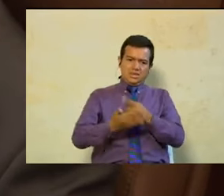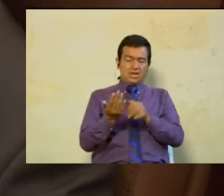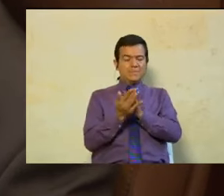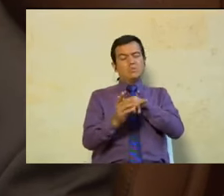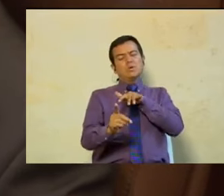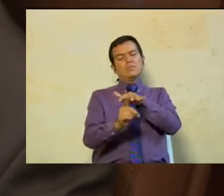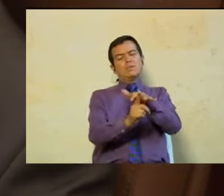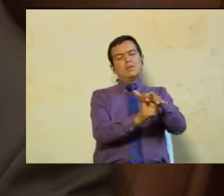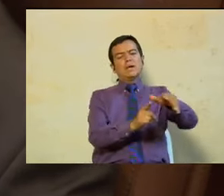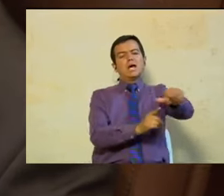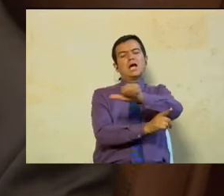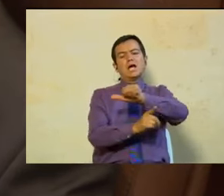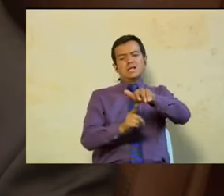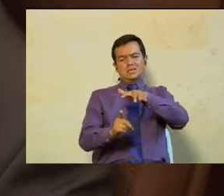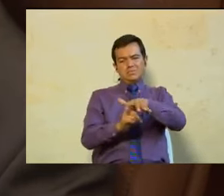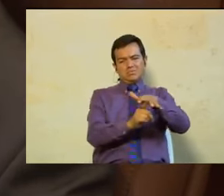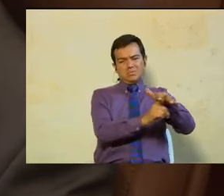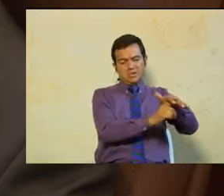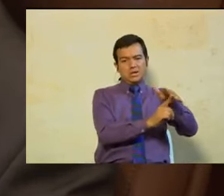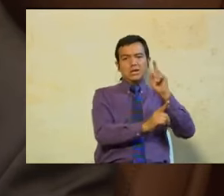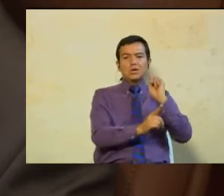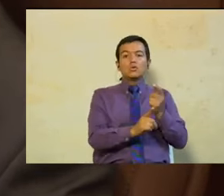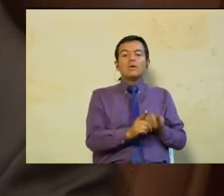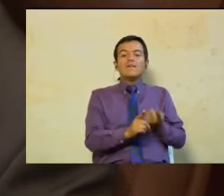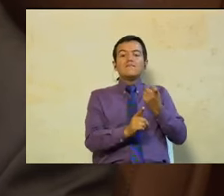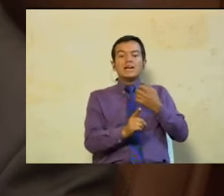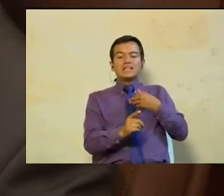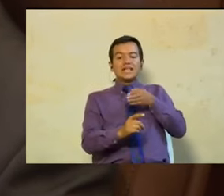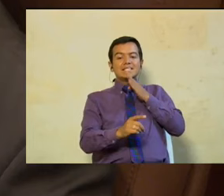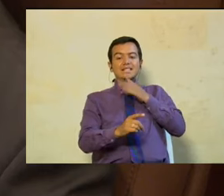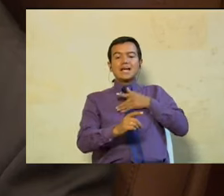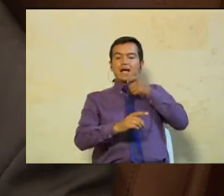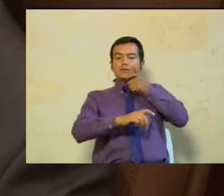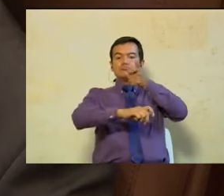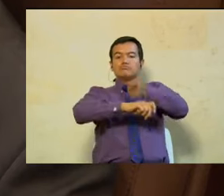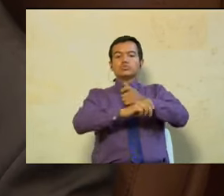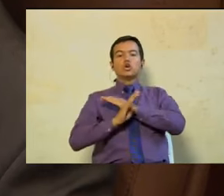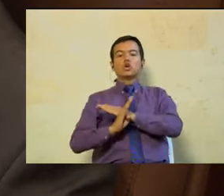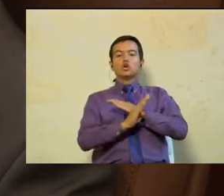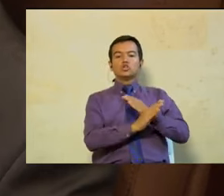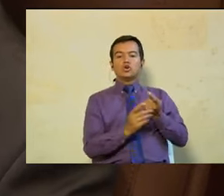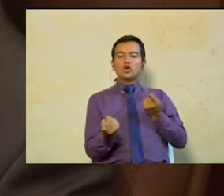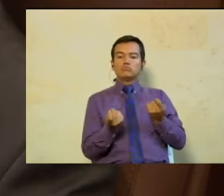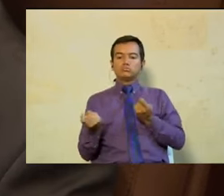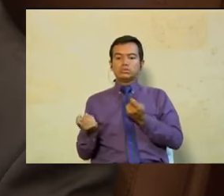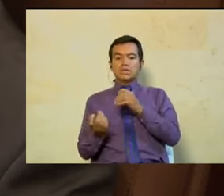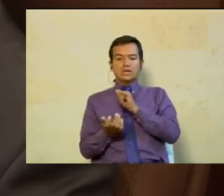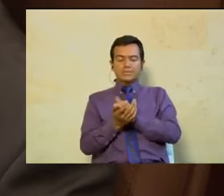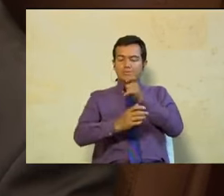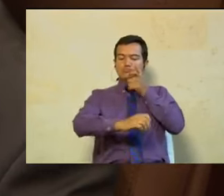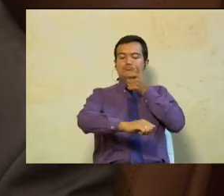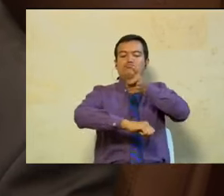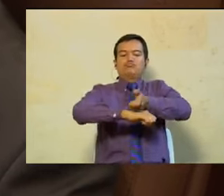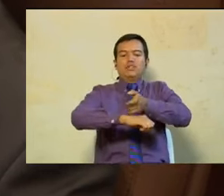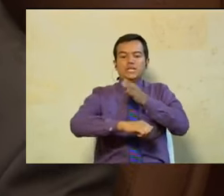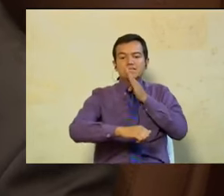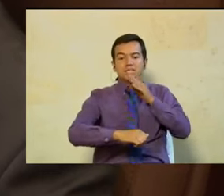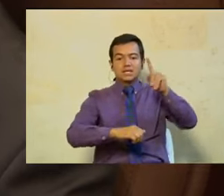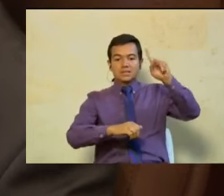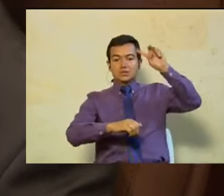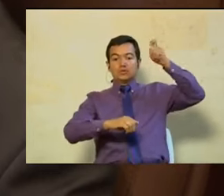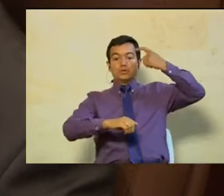de una de unos mecanismos de de control por falta de más fiscalización por parte del gobierno